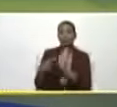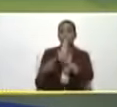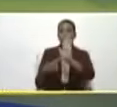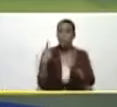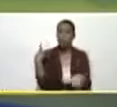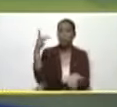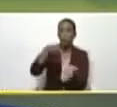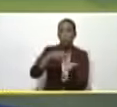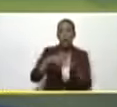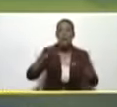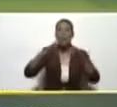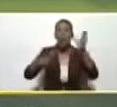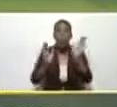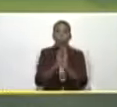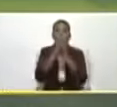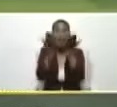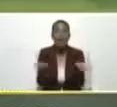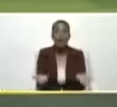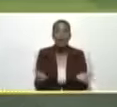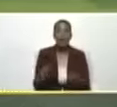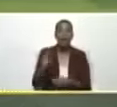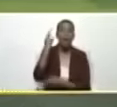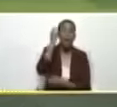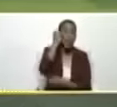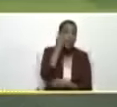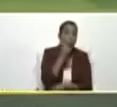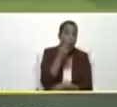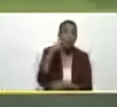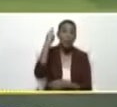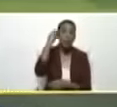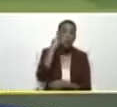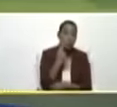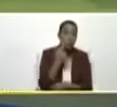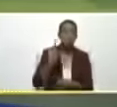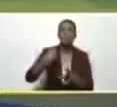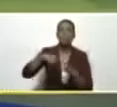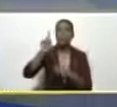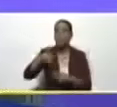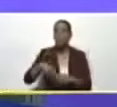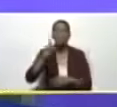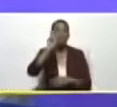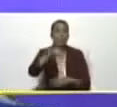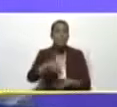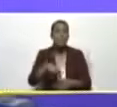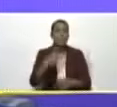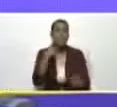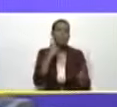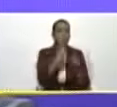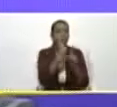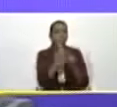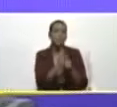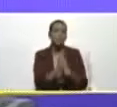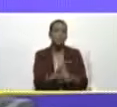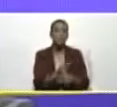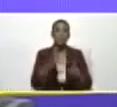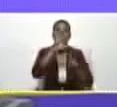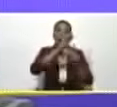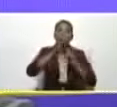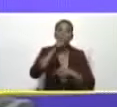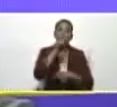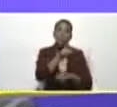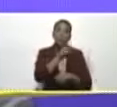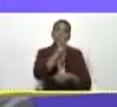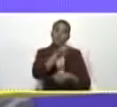allá en cumaná fui en Ciudad Bolívar también nos dedicábamos Mich a la